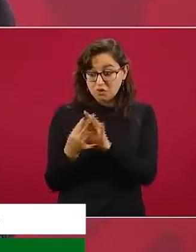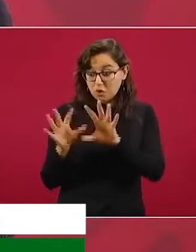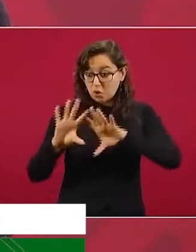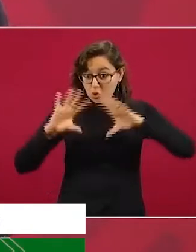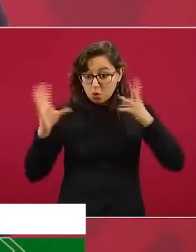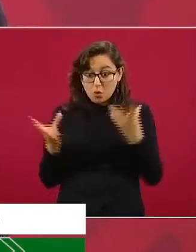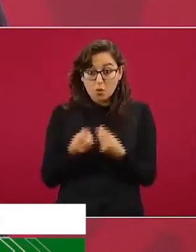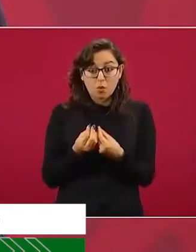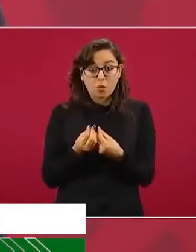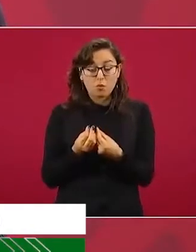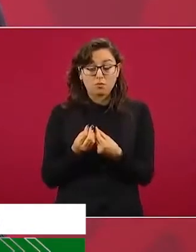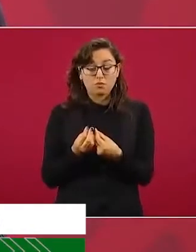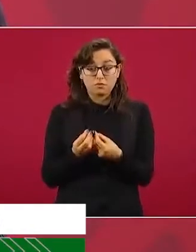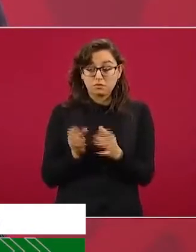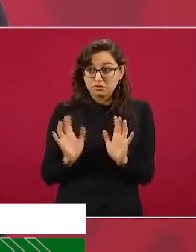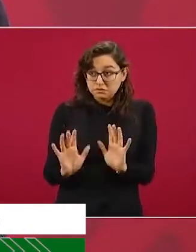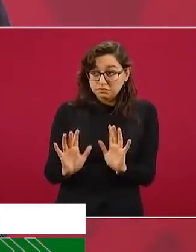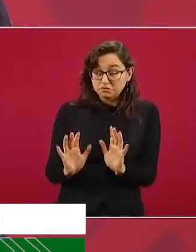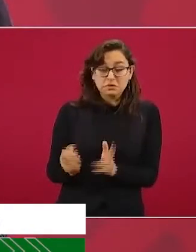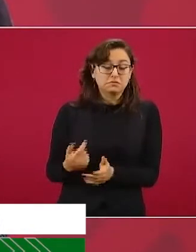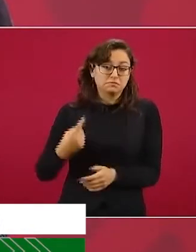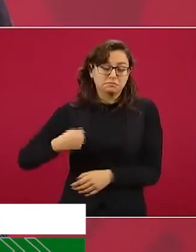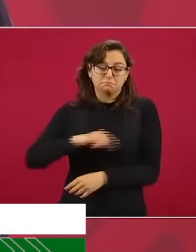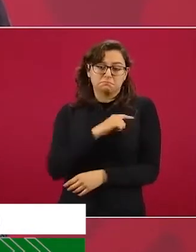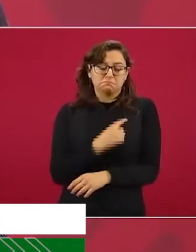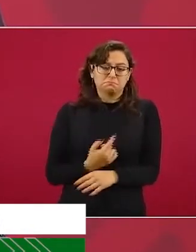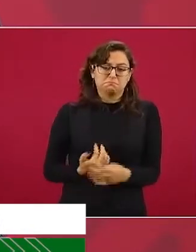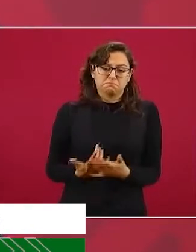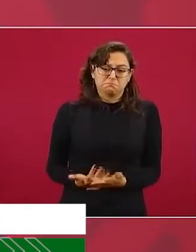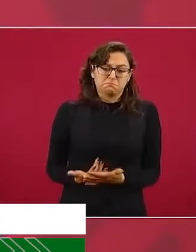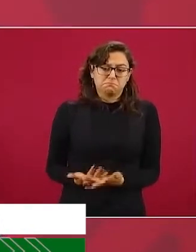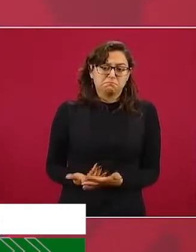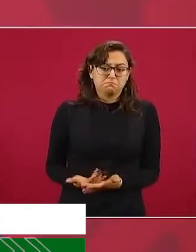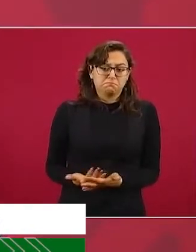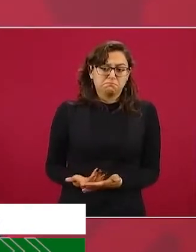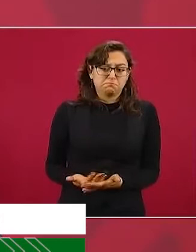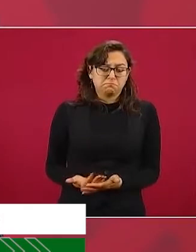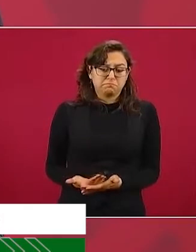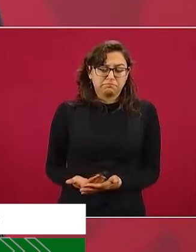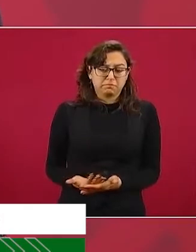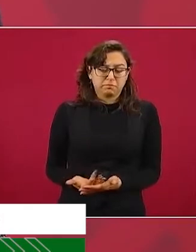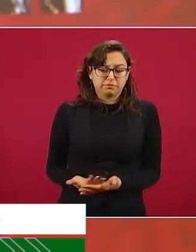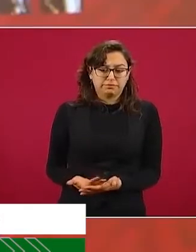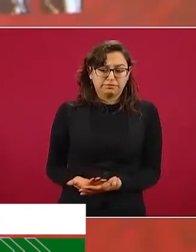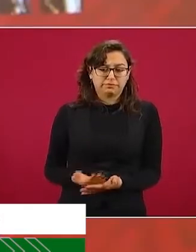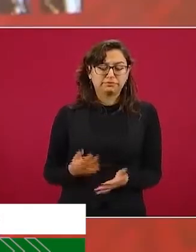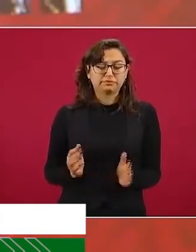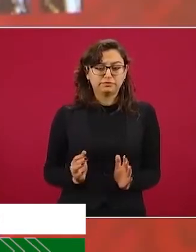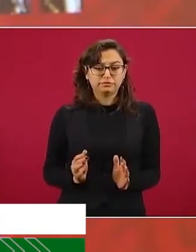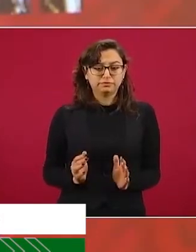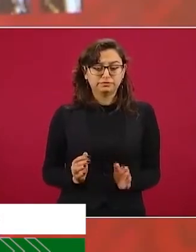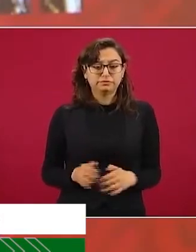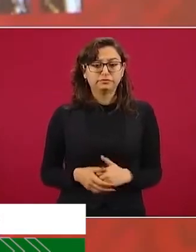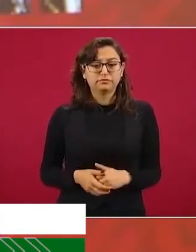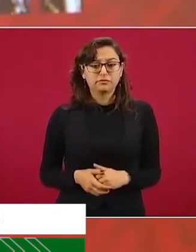presidente López Obrador pidió a los jueces que decidan si hay culpabilidad de Emilio Lozoya en el caso Odebrecht.